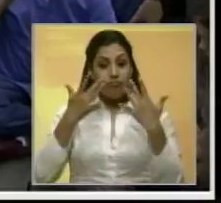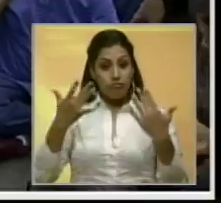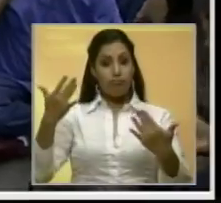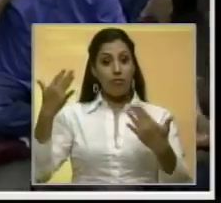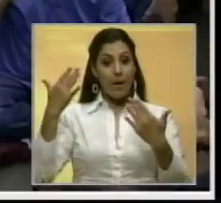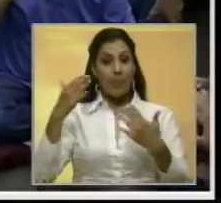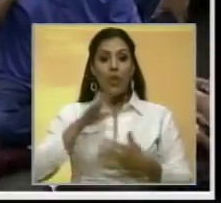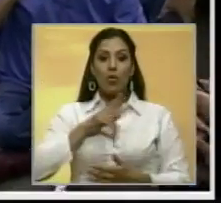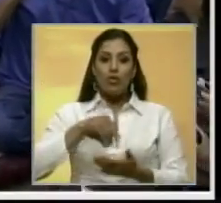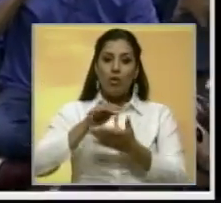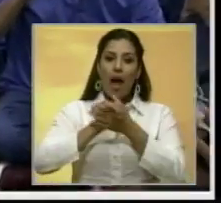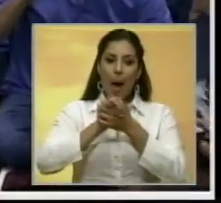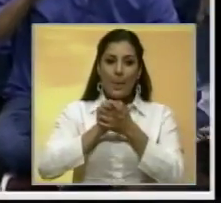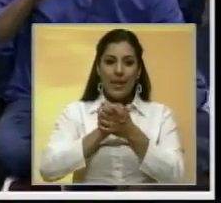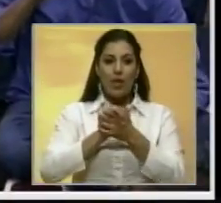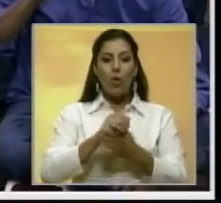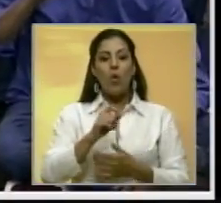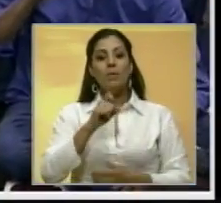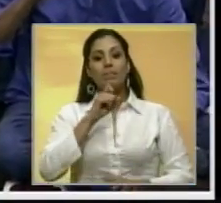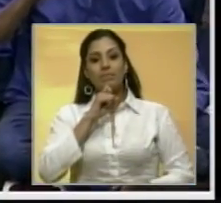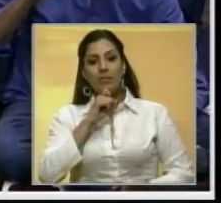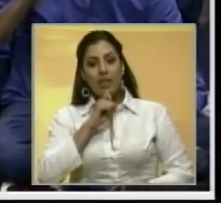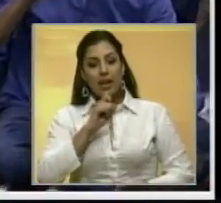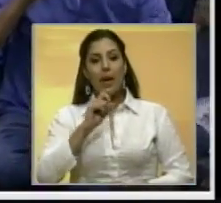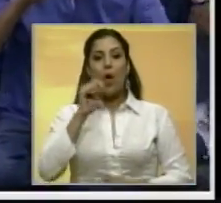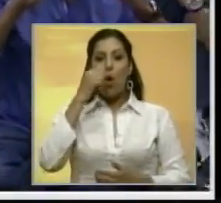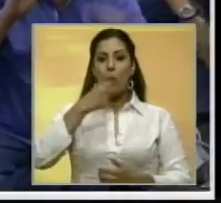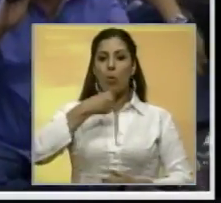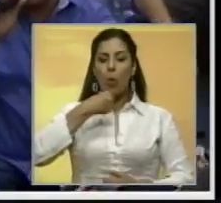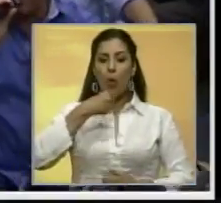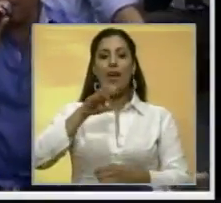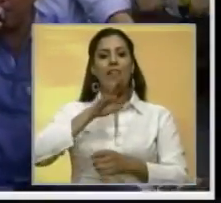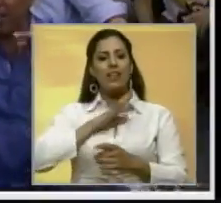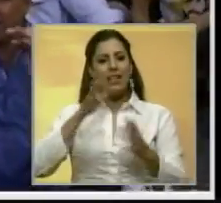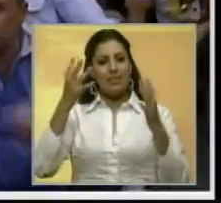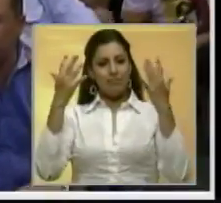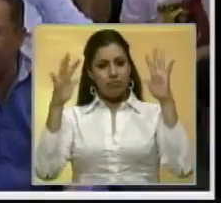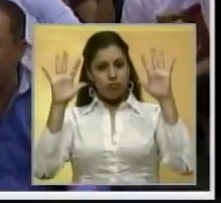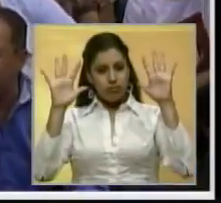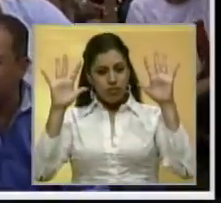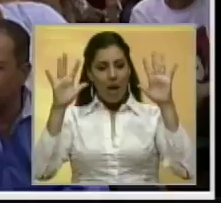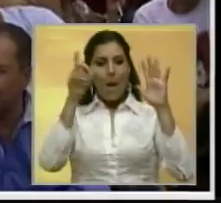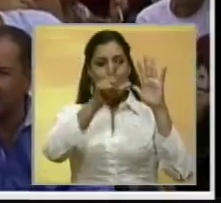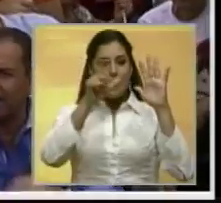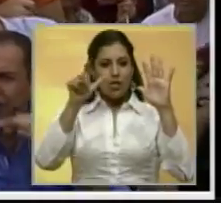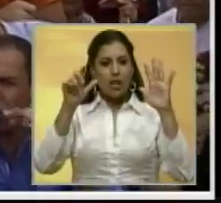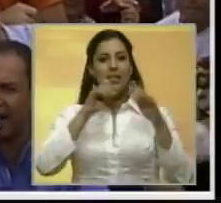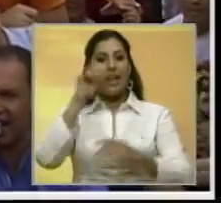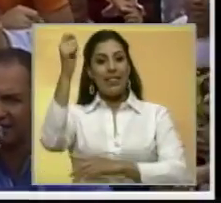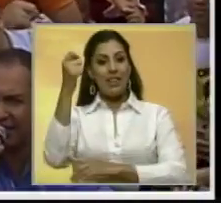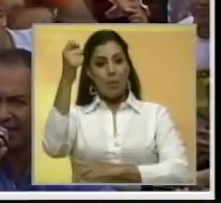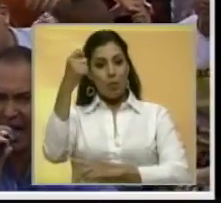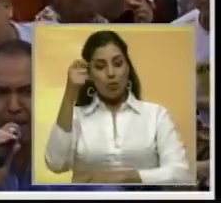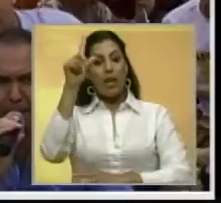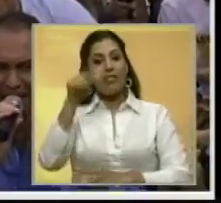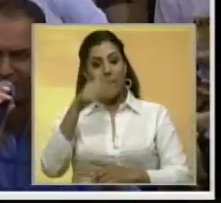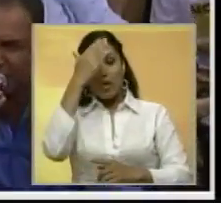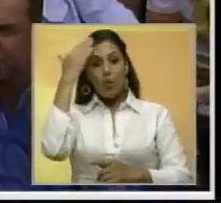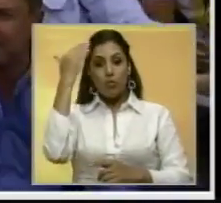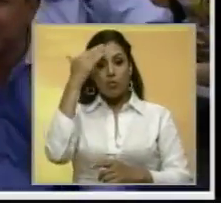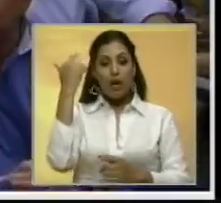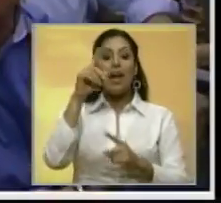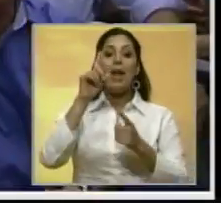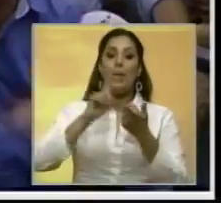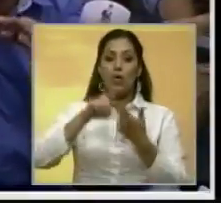imágenes de nuestro compañero José Araujo, se encuentran con las manos arriba. Está el diputado Richard Blanco,